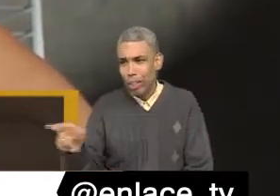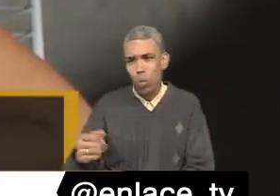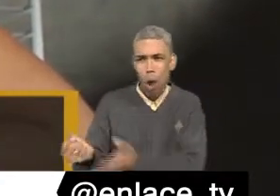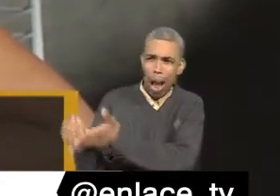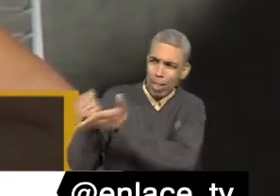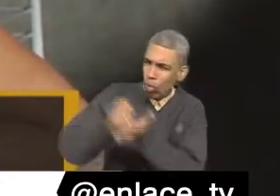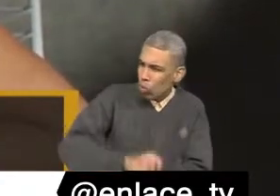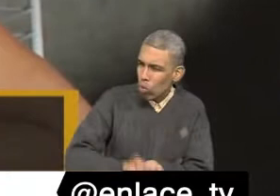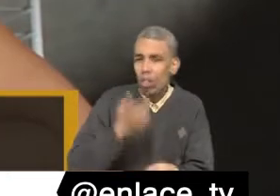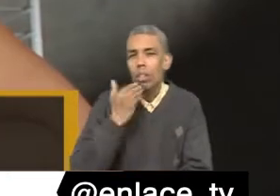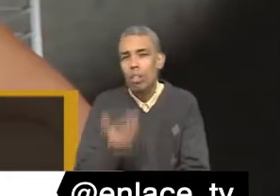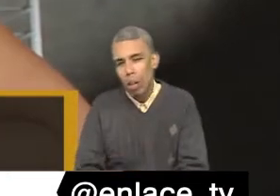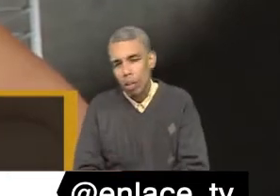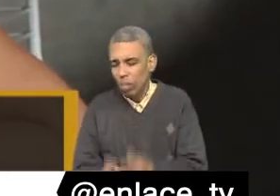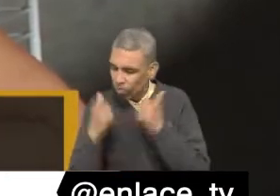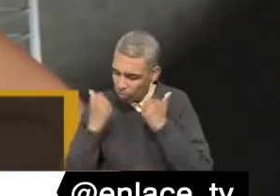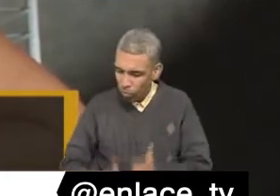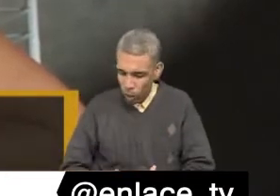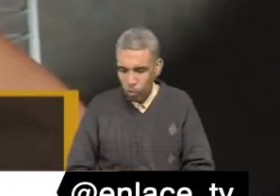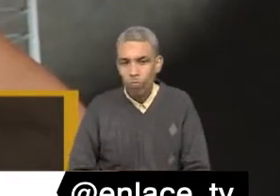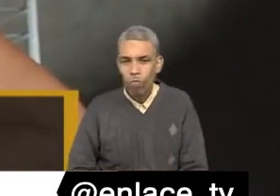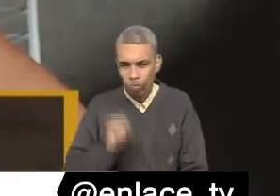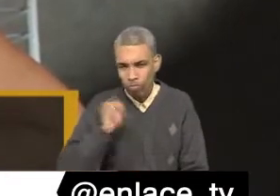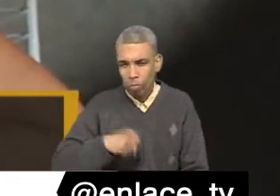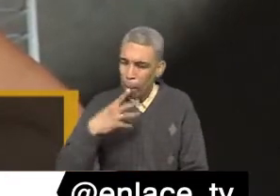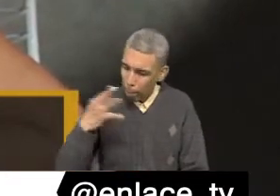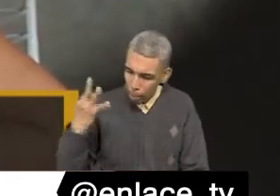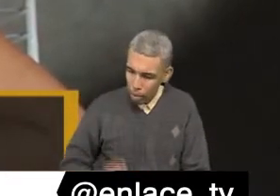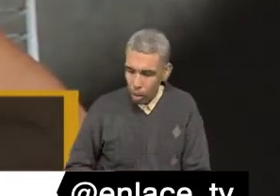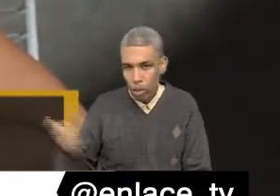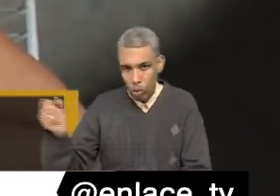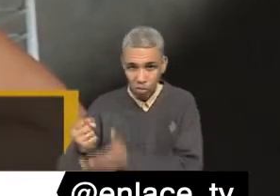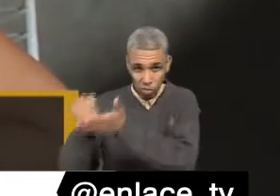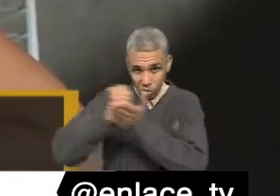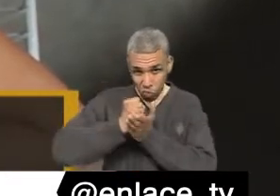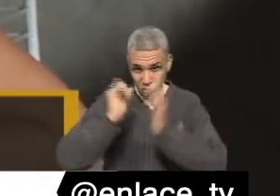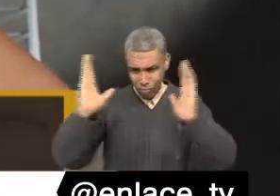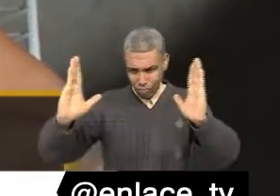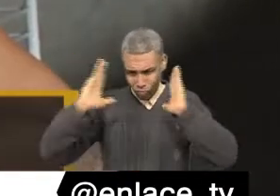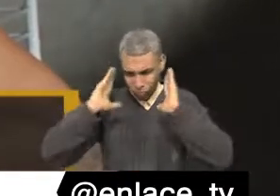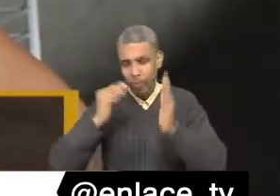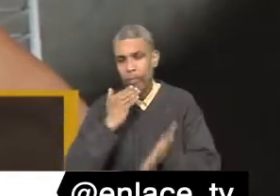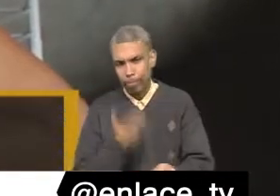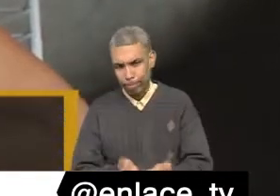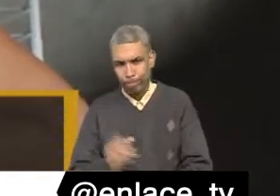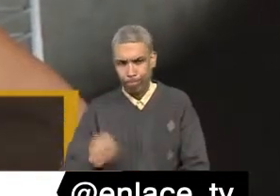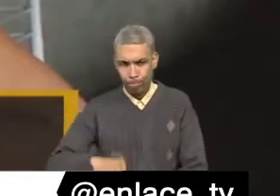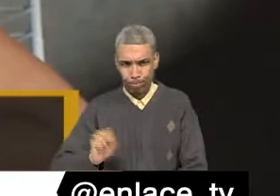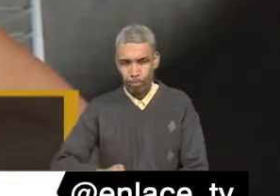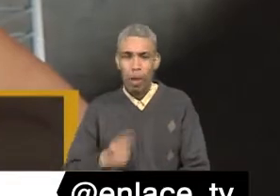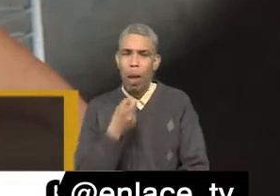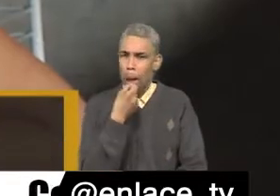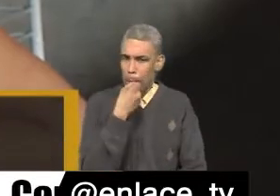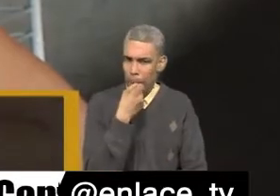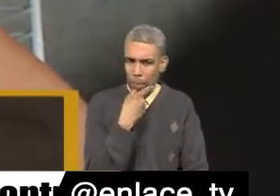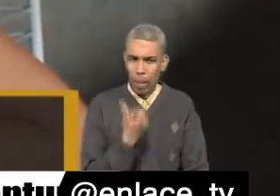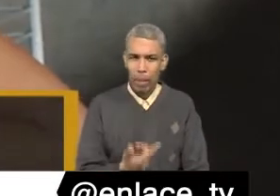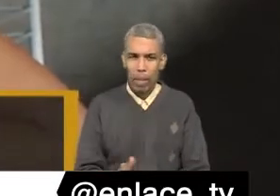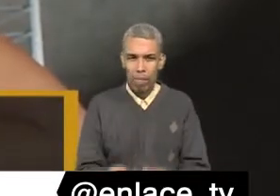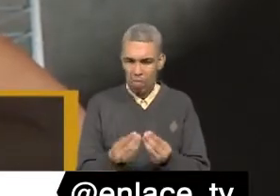les agradezco. Ellos están pendiente también de mí, me han colaborado con droga, con lo que yo